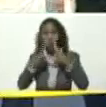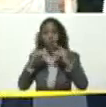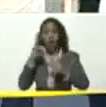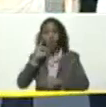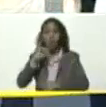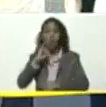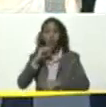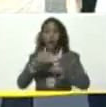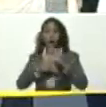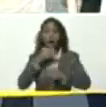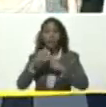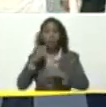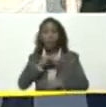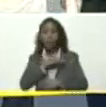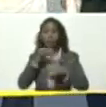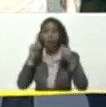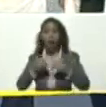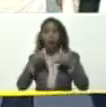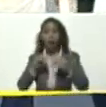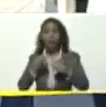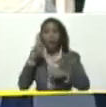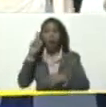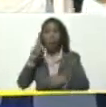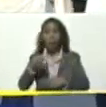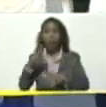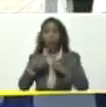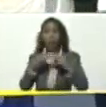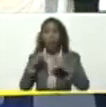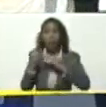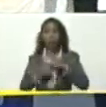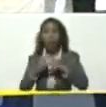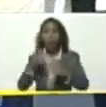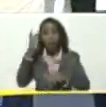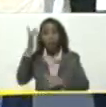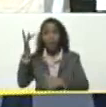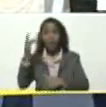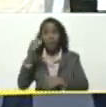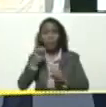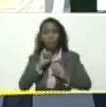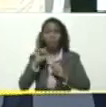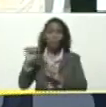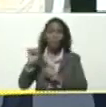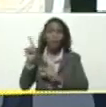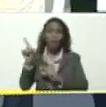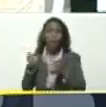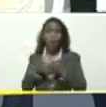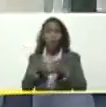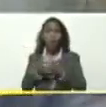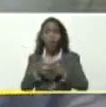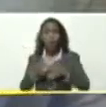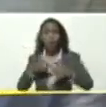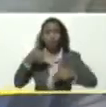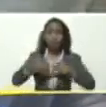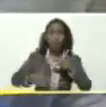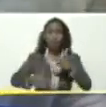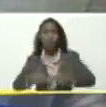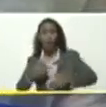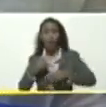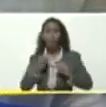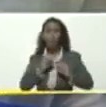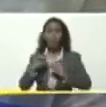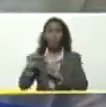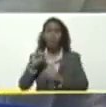ha suministrado nosotros acá, también con todos los organismos de inteligencia, evitando que estos grupos terroristas traten de evitar lo que